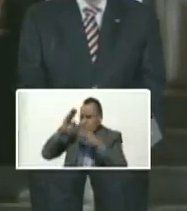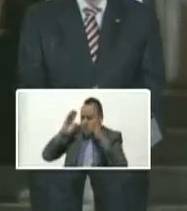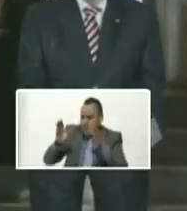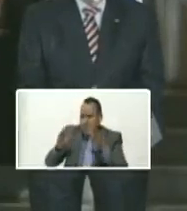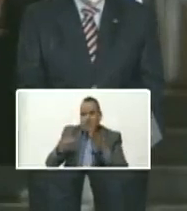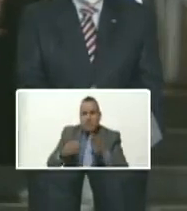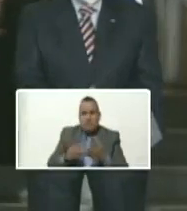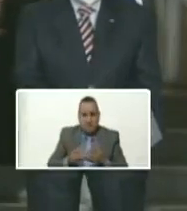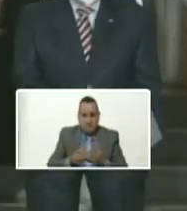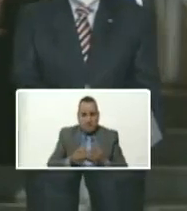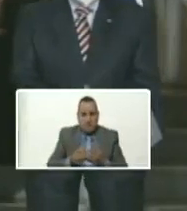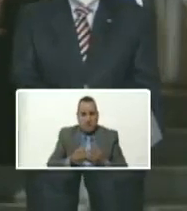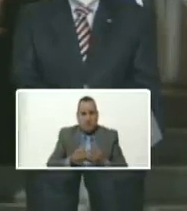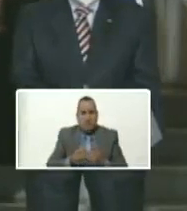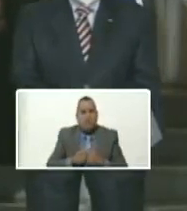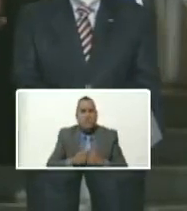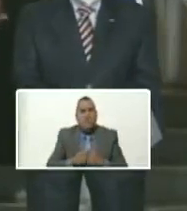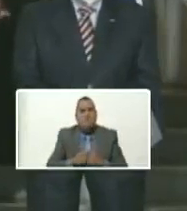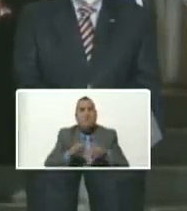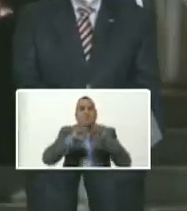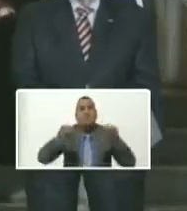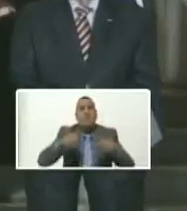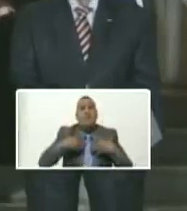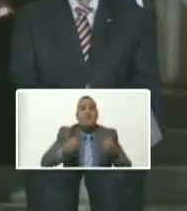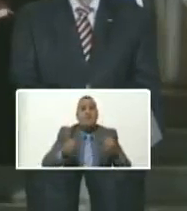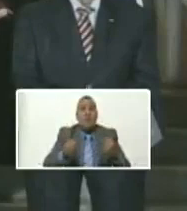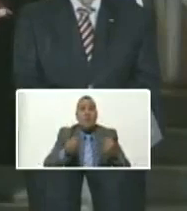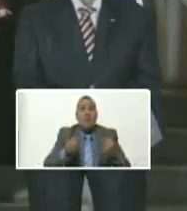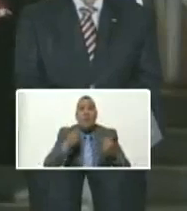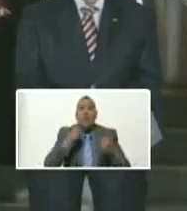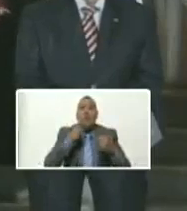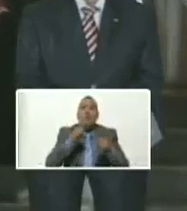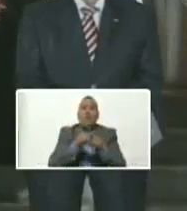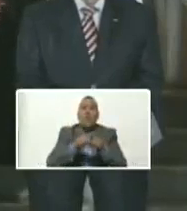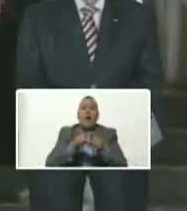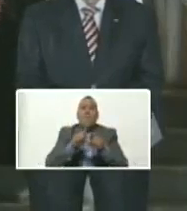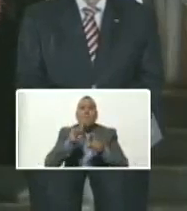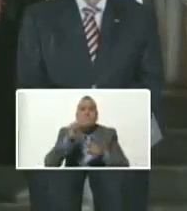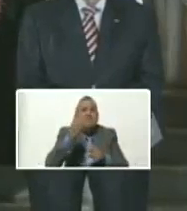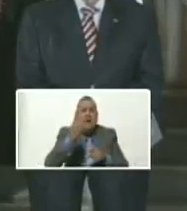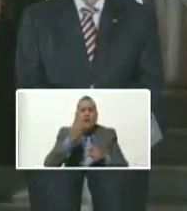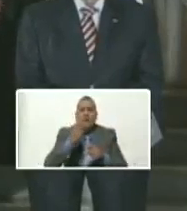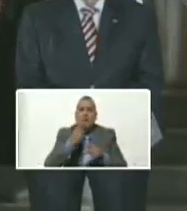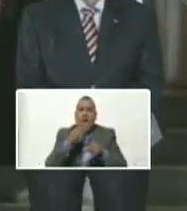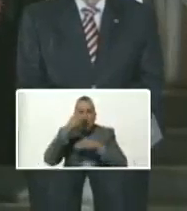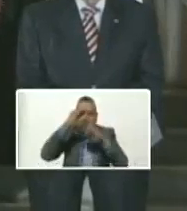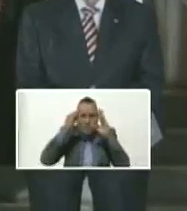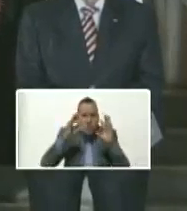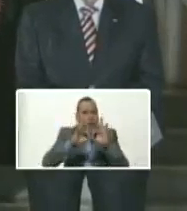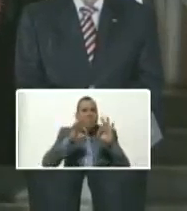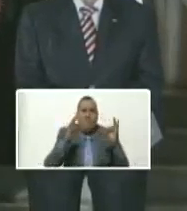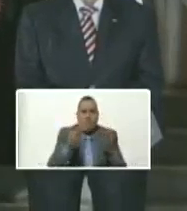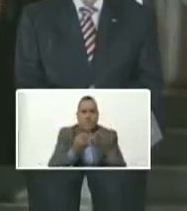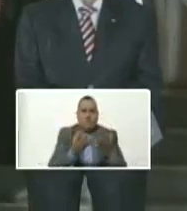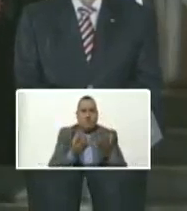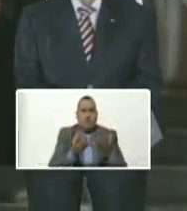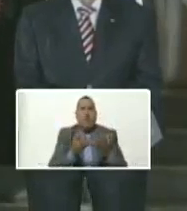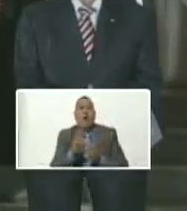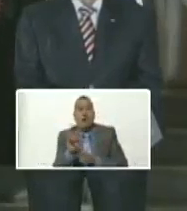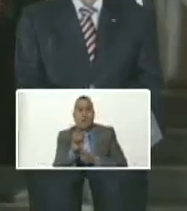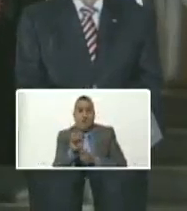primario, en el sistema de medicina familiar que Venezuela ha construido junto a Cuba, con